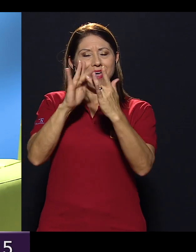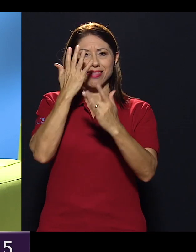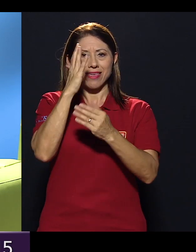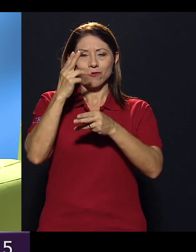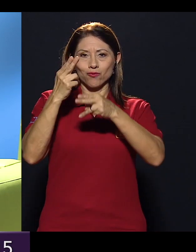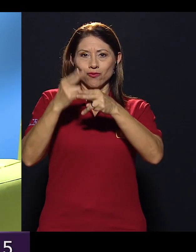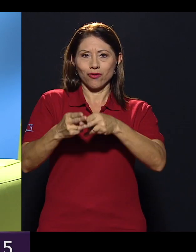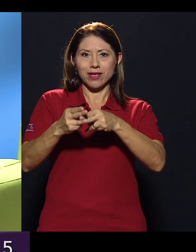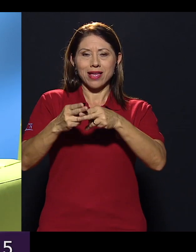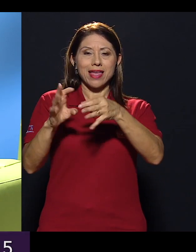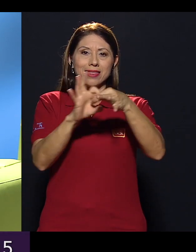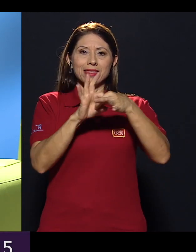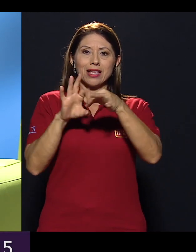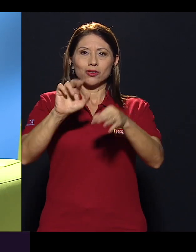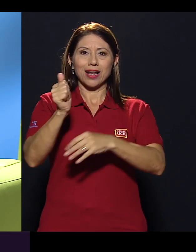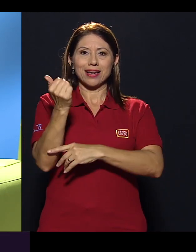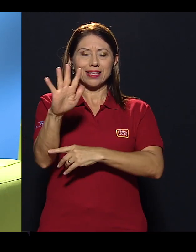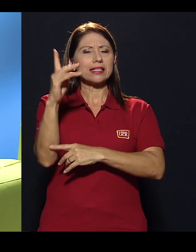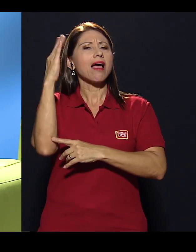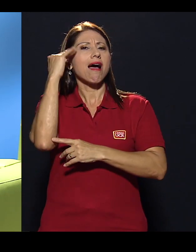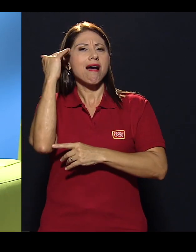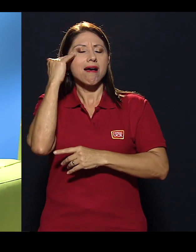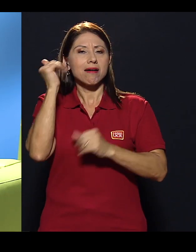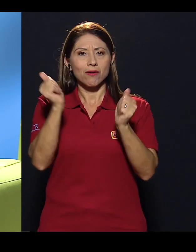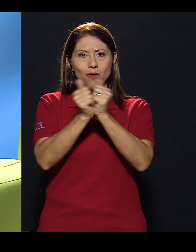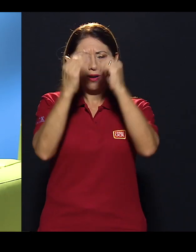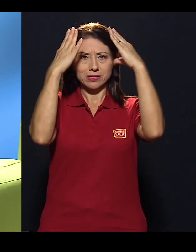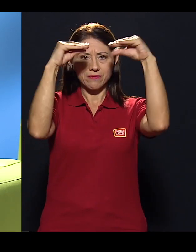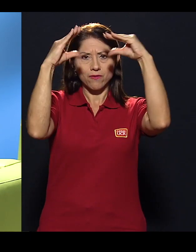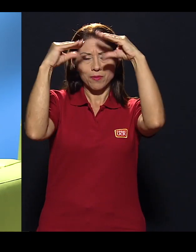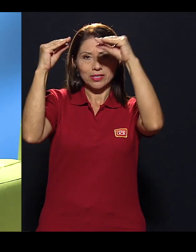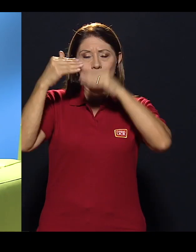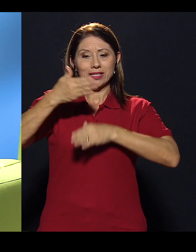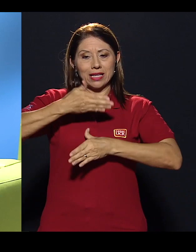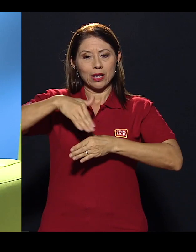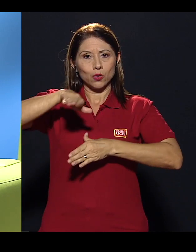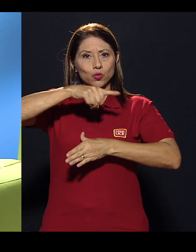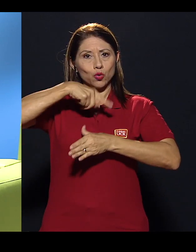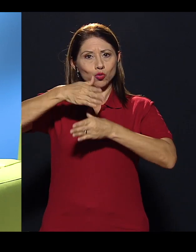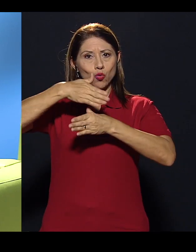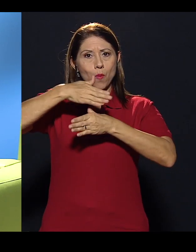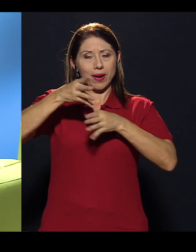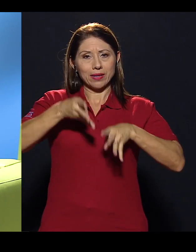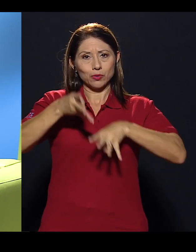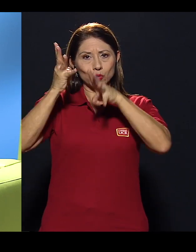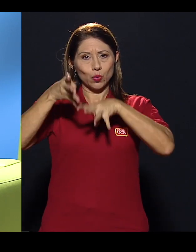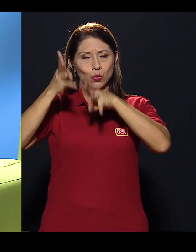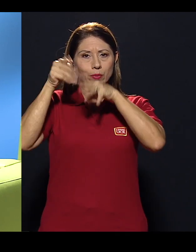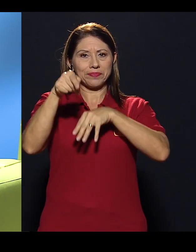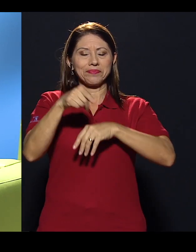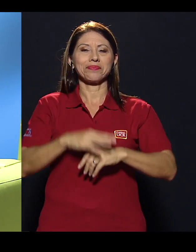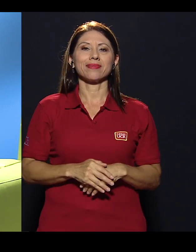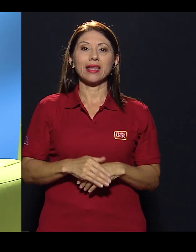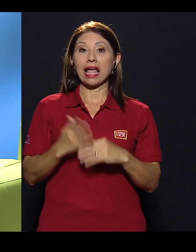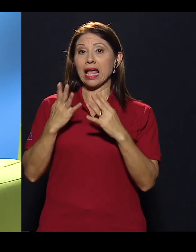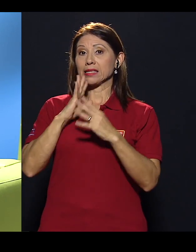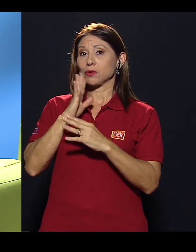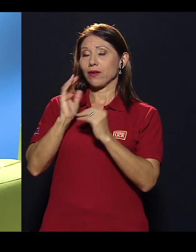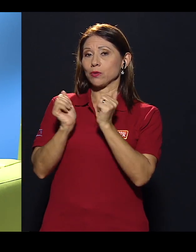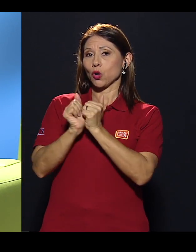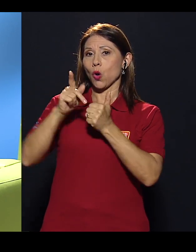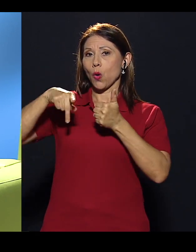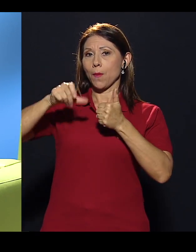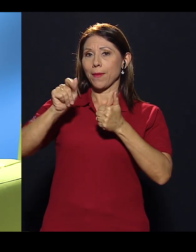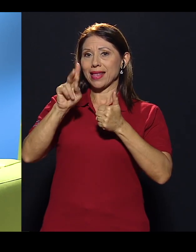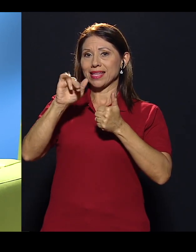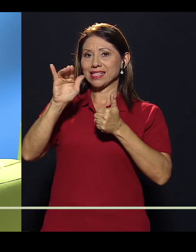en Facebook Nexos Canal 15 para mantenerse al día con las informaciones que compartimos también en este espacio. Estamos conversando